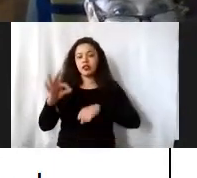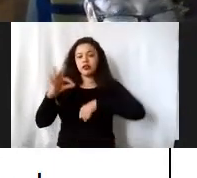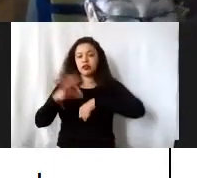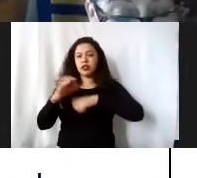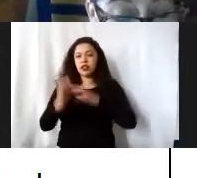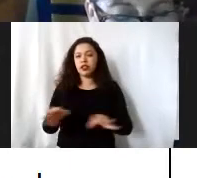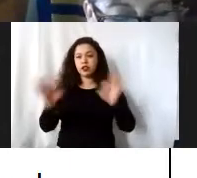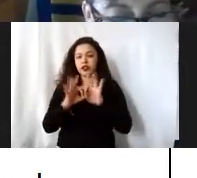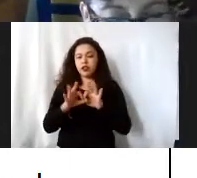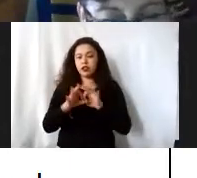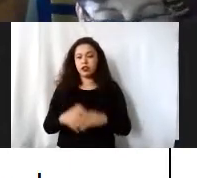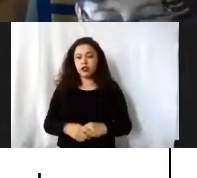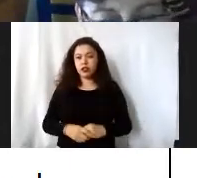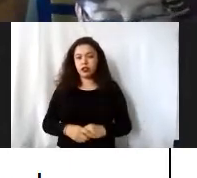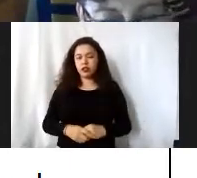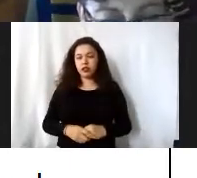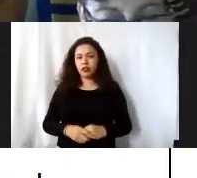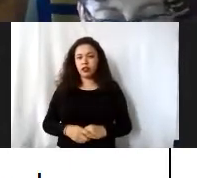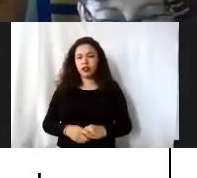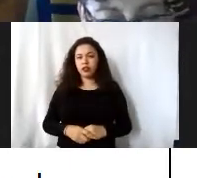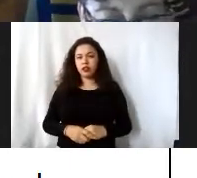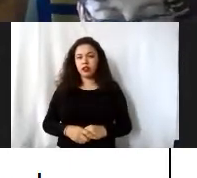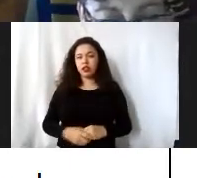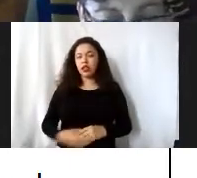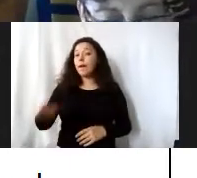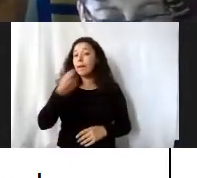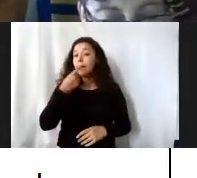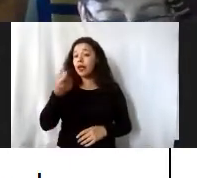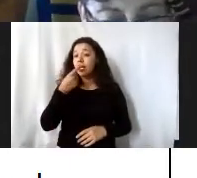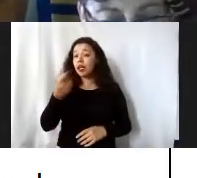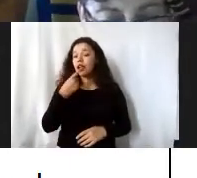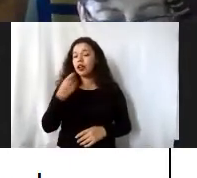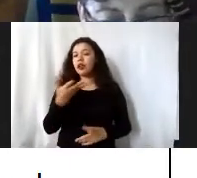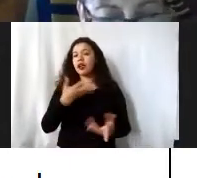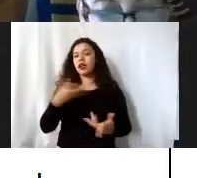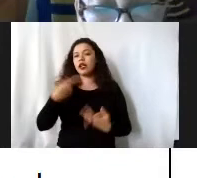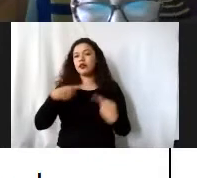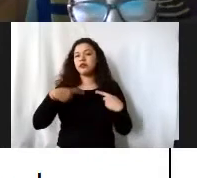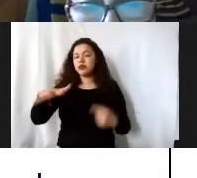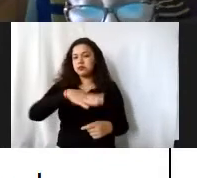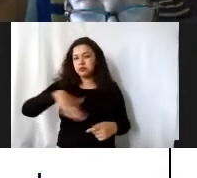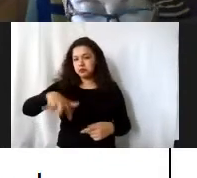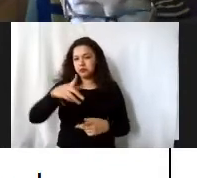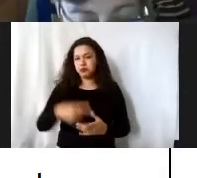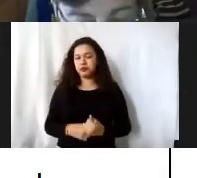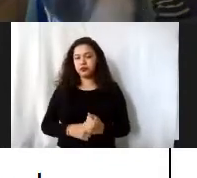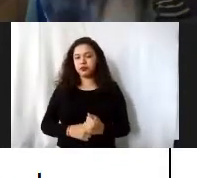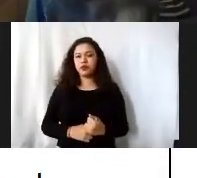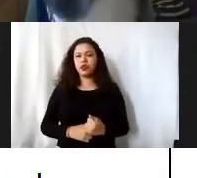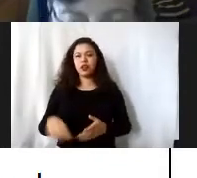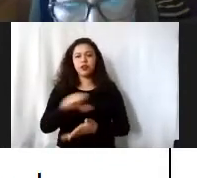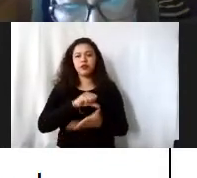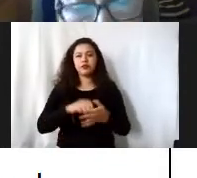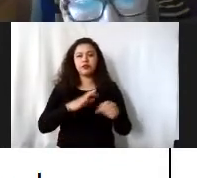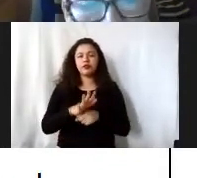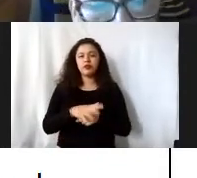es el consumo de los medicamentos que tiene nuestra población. ¿Cuál es tu centro?